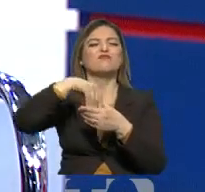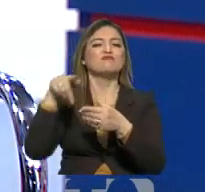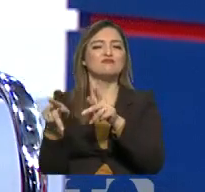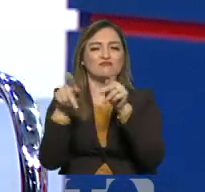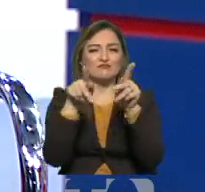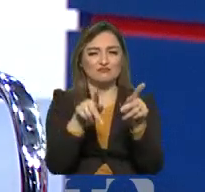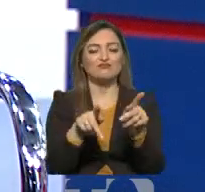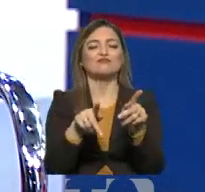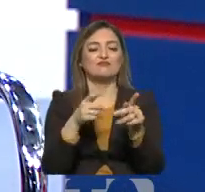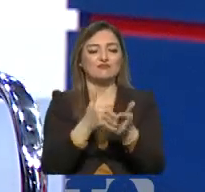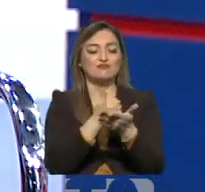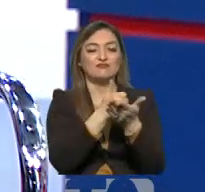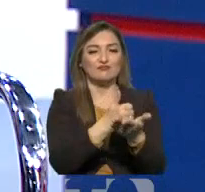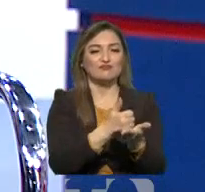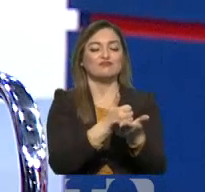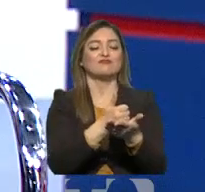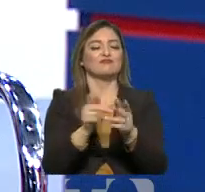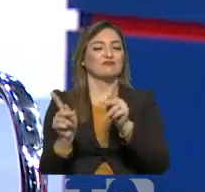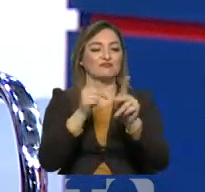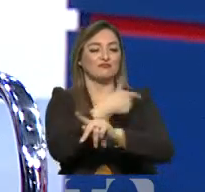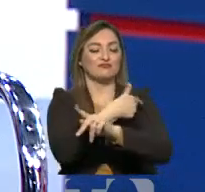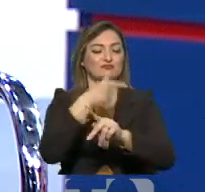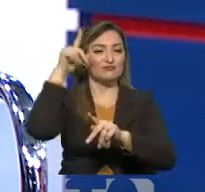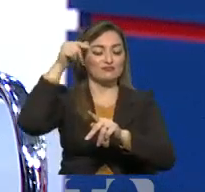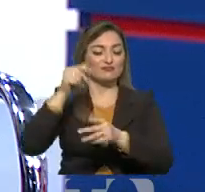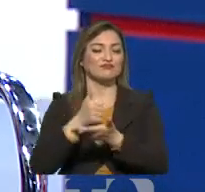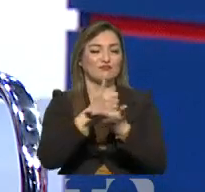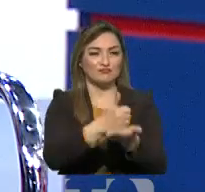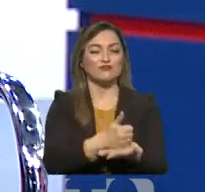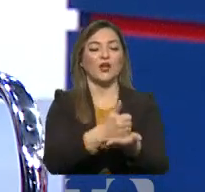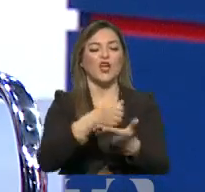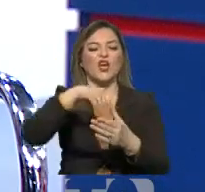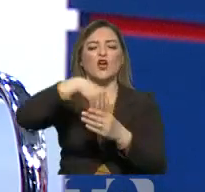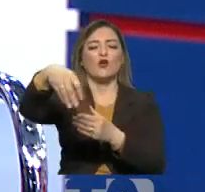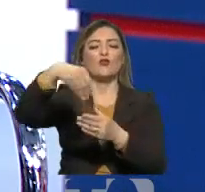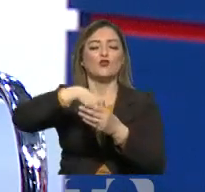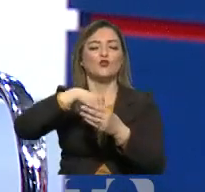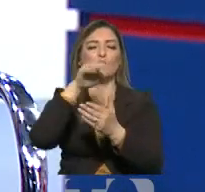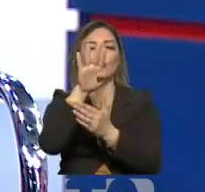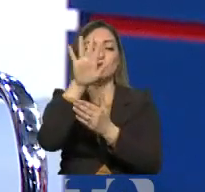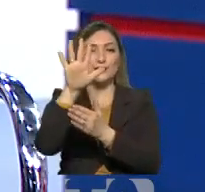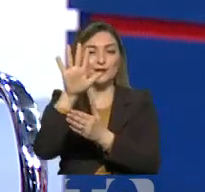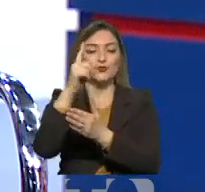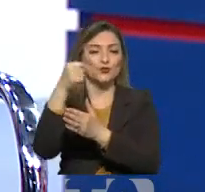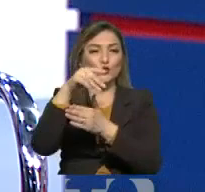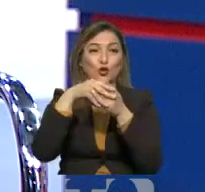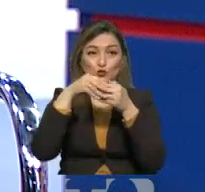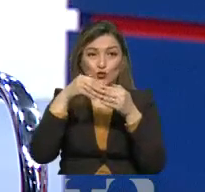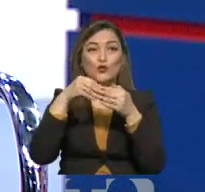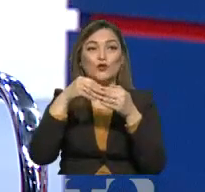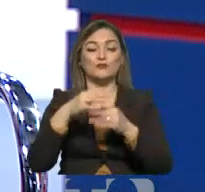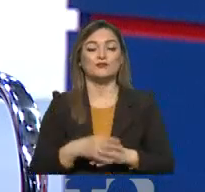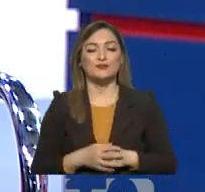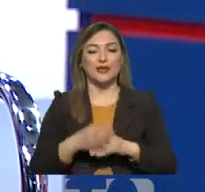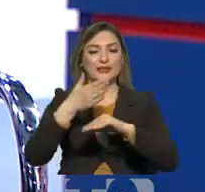de vacunación del gobierno. Aspiran recaudar al menos 45 millones de dólares. En una segunda fase apuntan a financiar